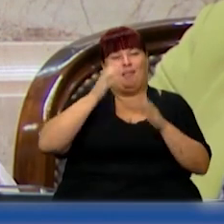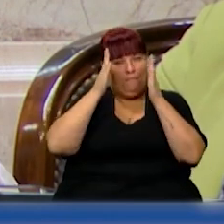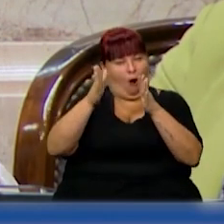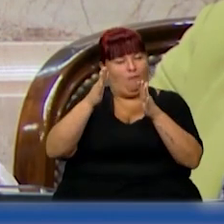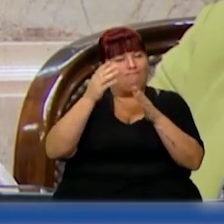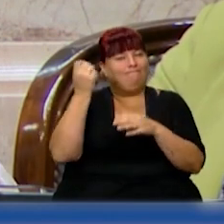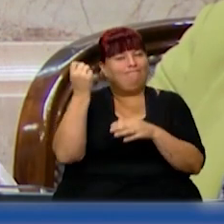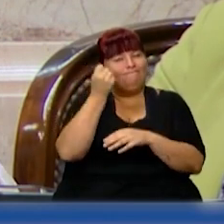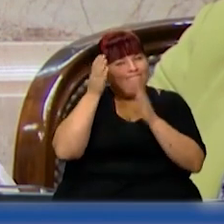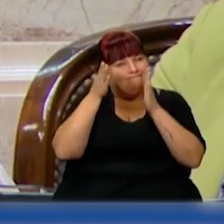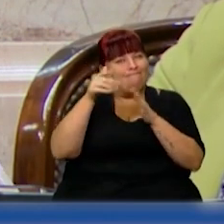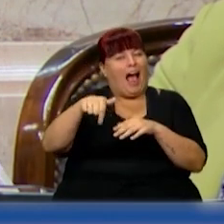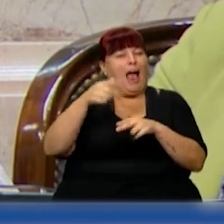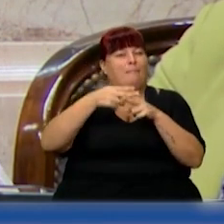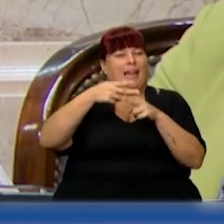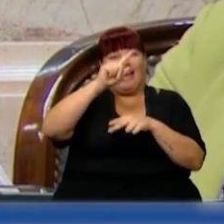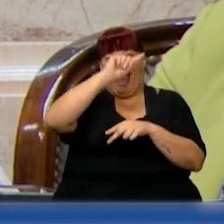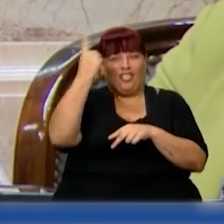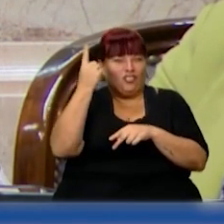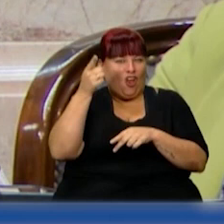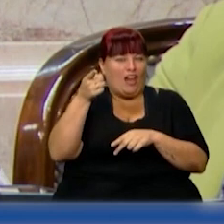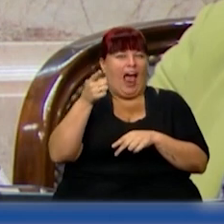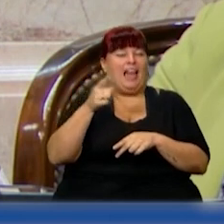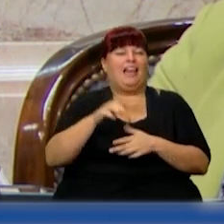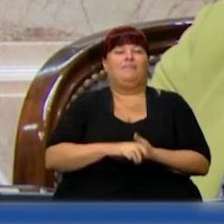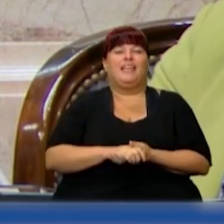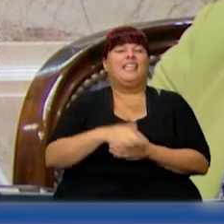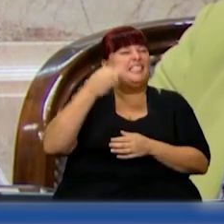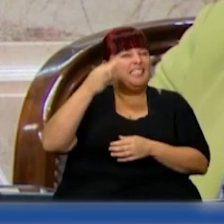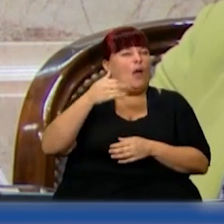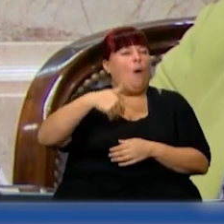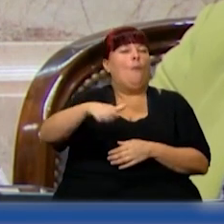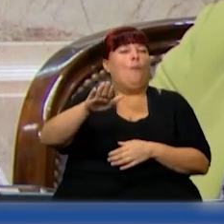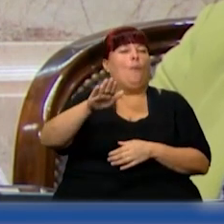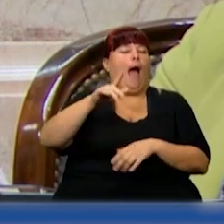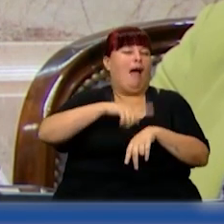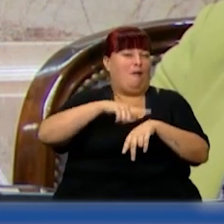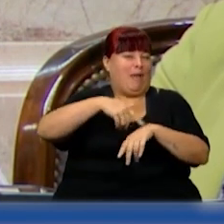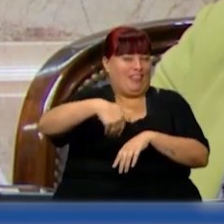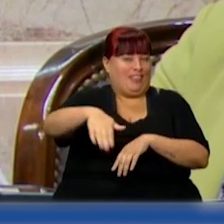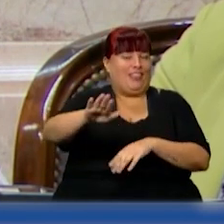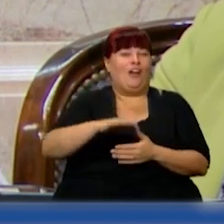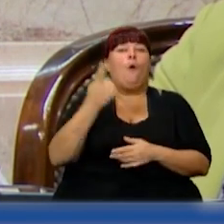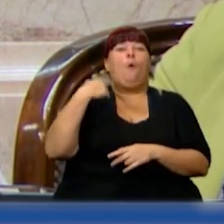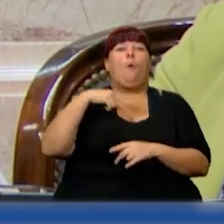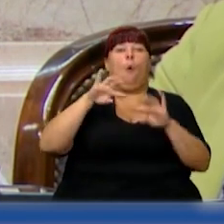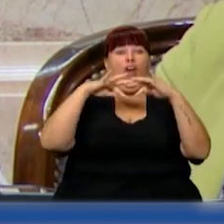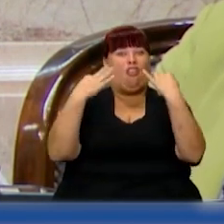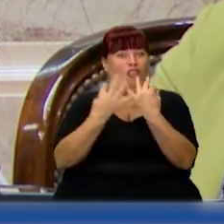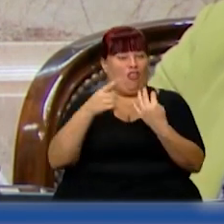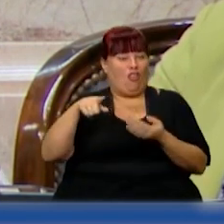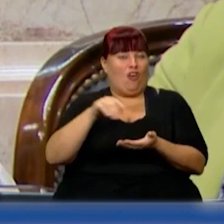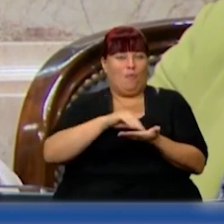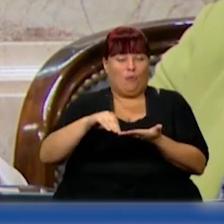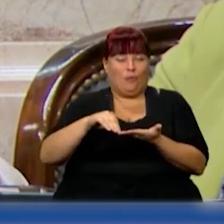misma mirada especial hoy al Parque Nacional, seguramente en momentos más cuando este